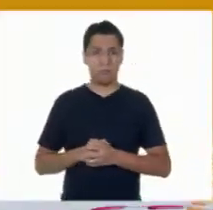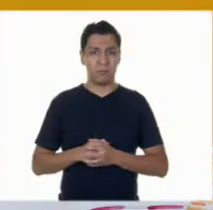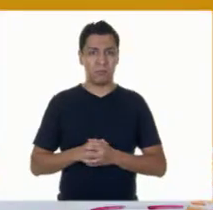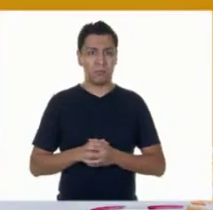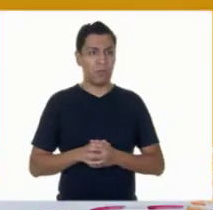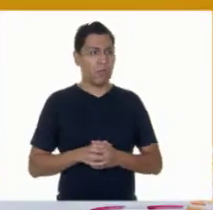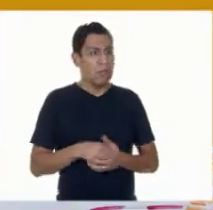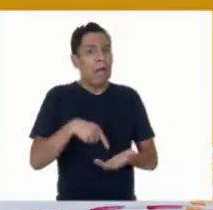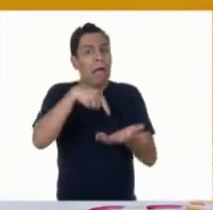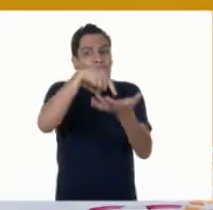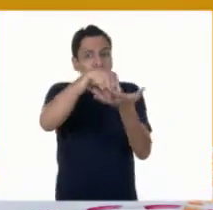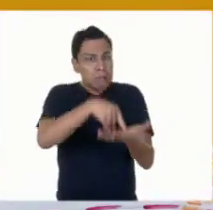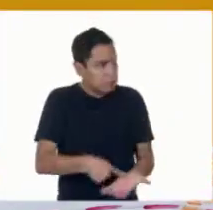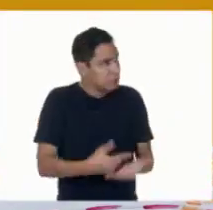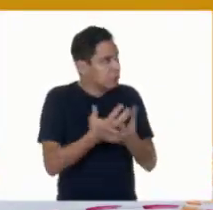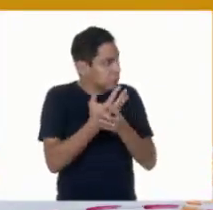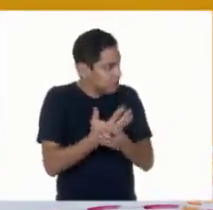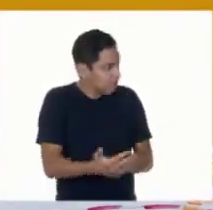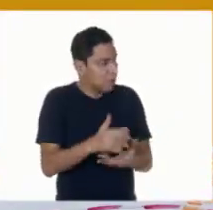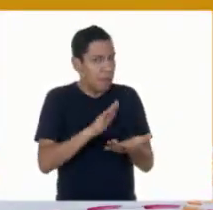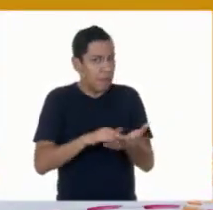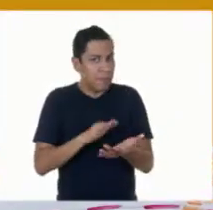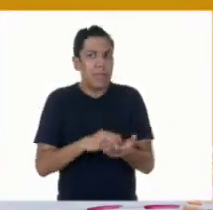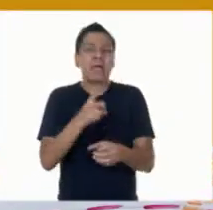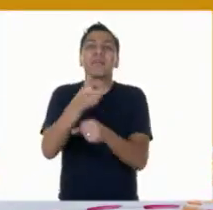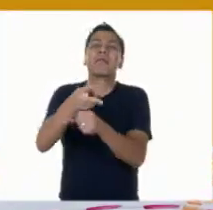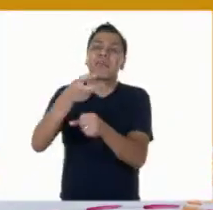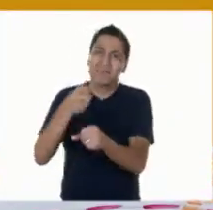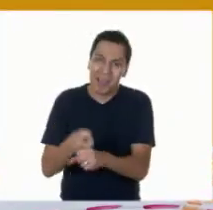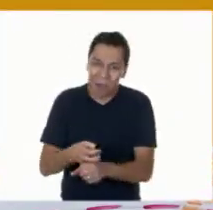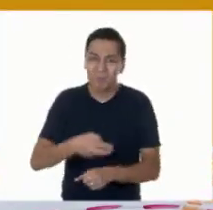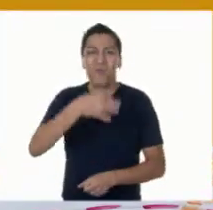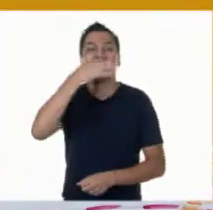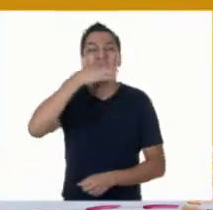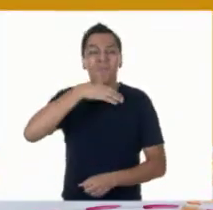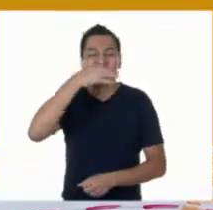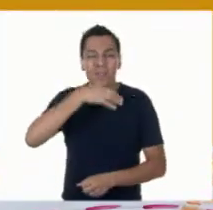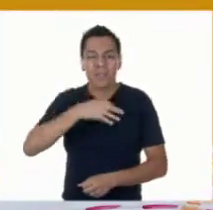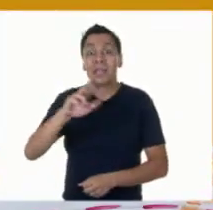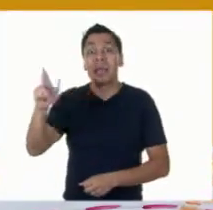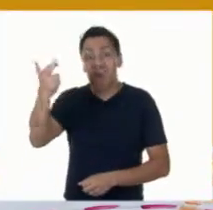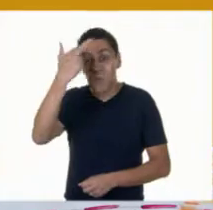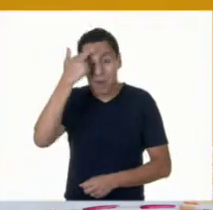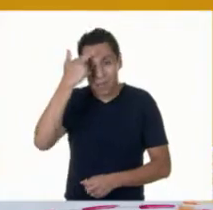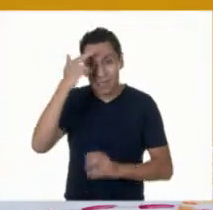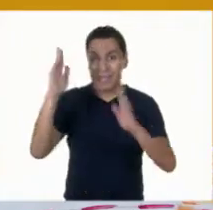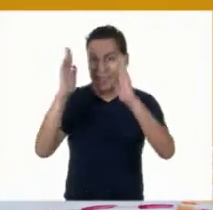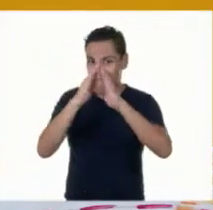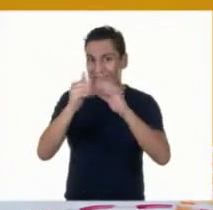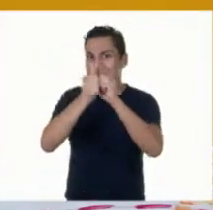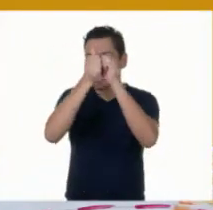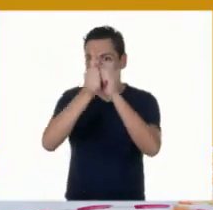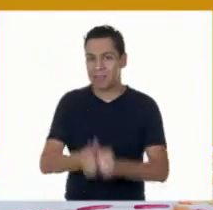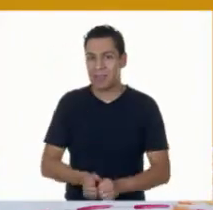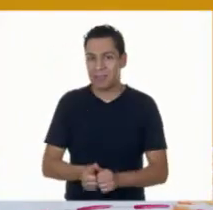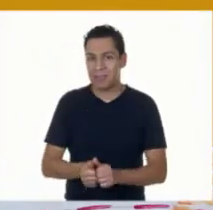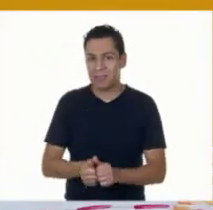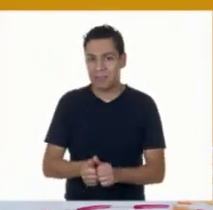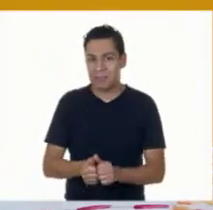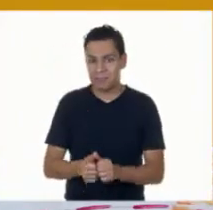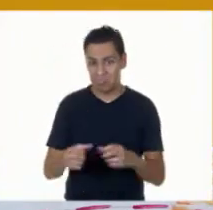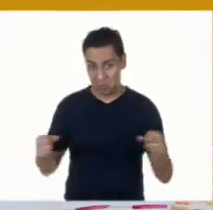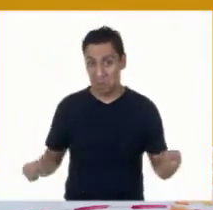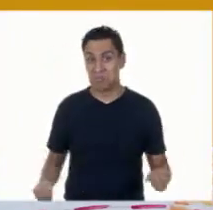así decía mi invitación. Te invitamos a una fiesta y recuerda, quédate en casa. Nos